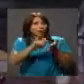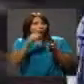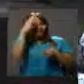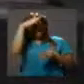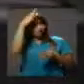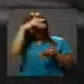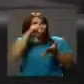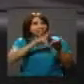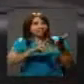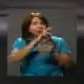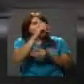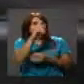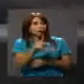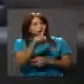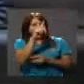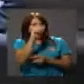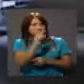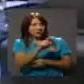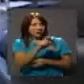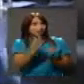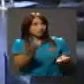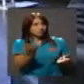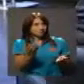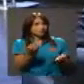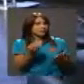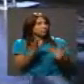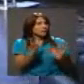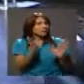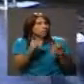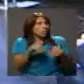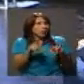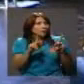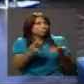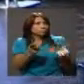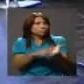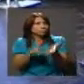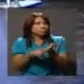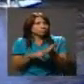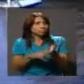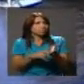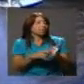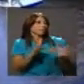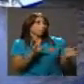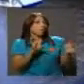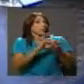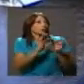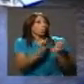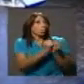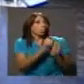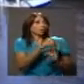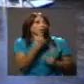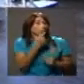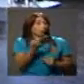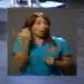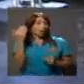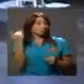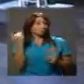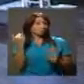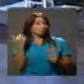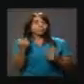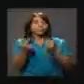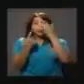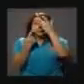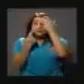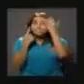Rica si no tiene mucha matrícula en la lógica que usted expuso mire una de las cosas